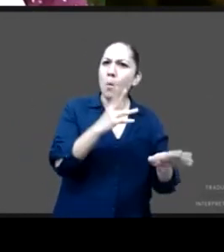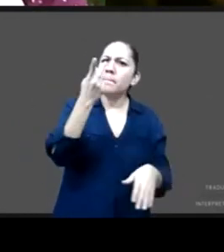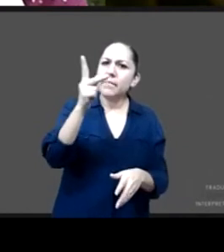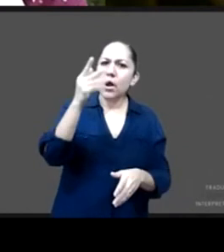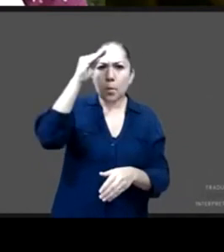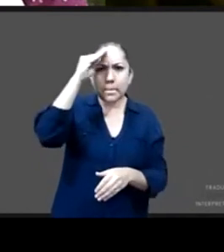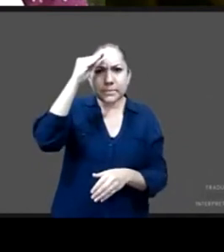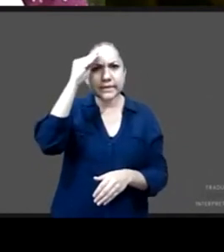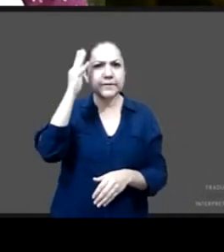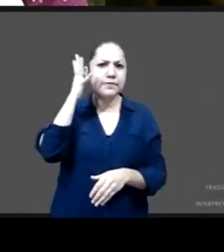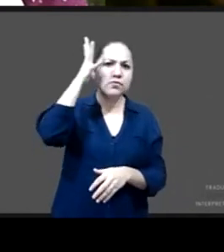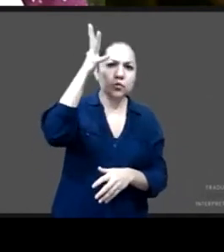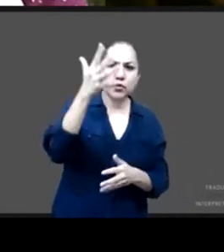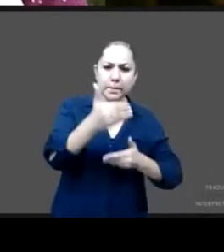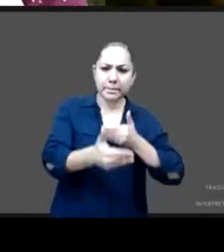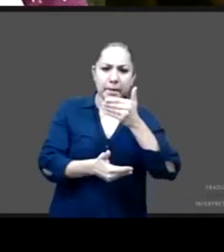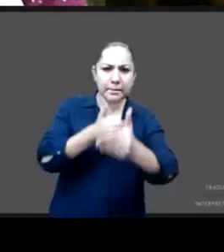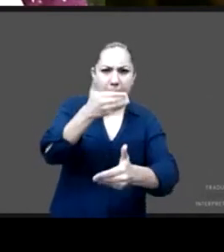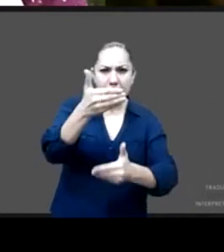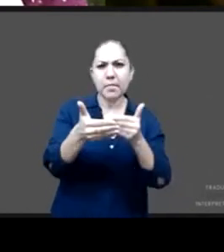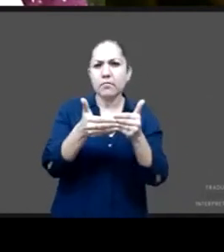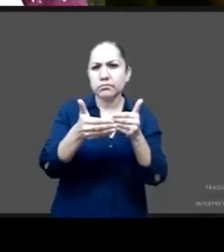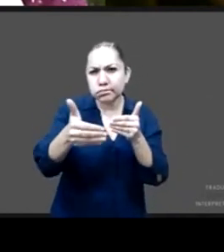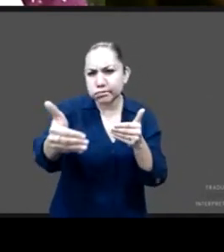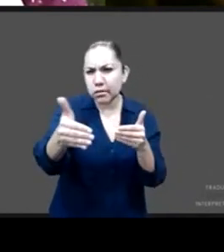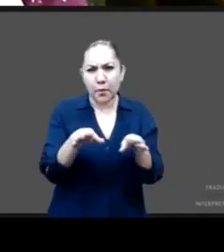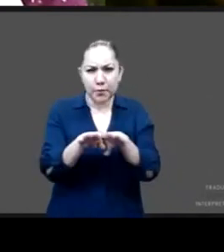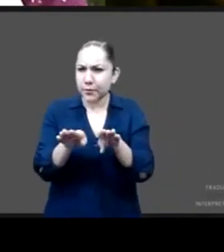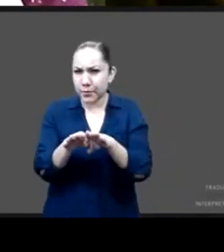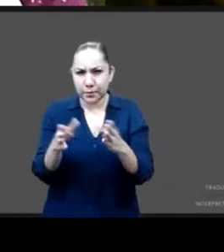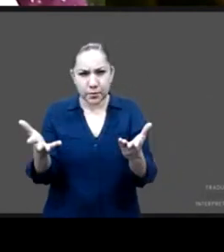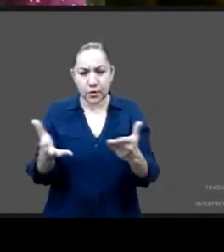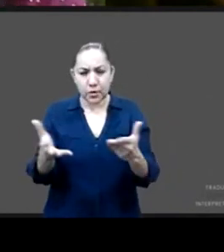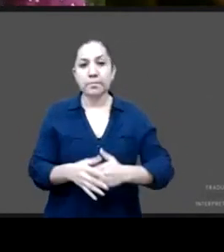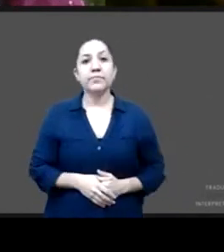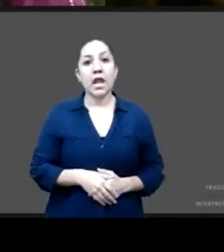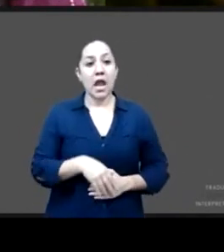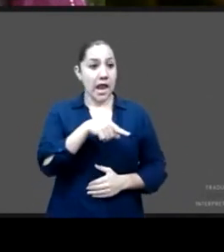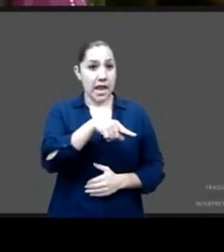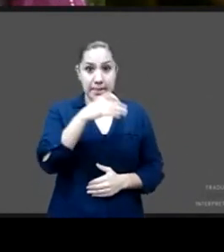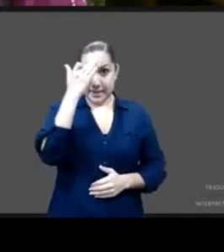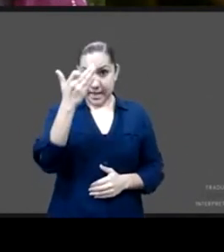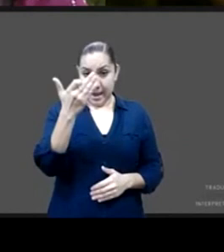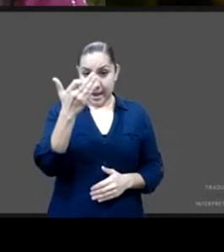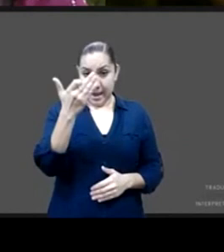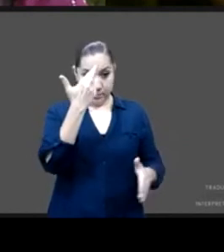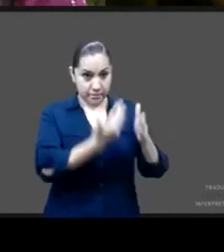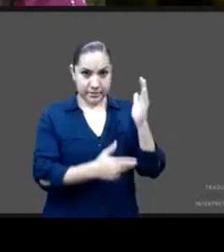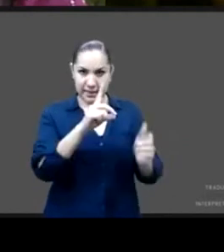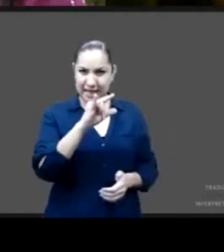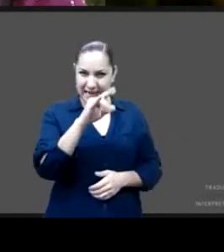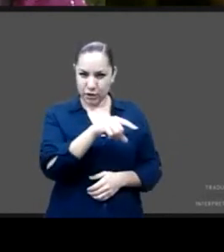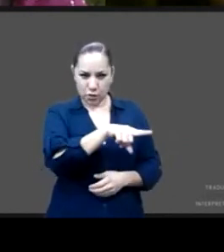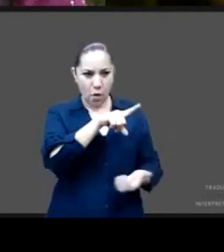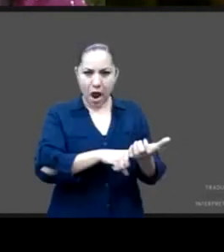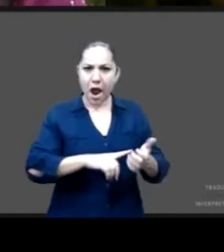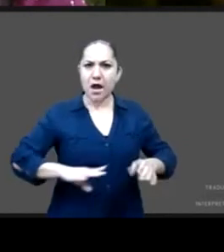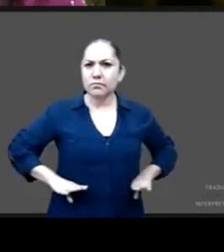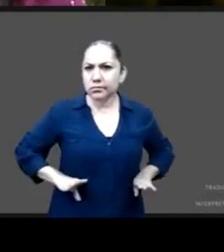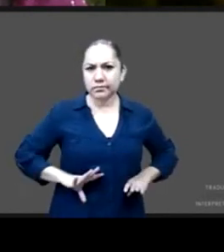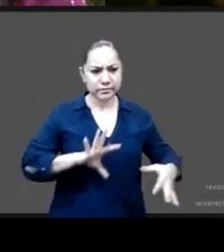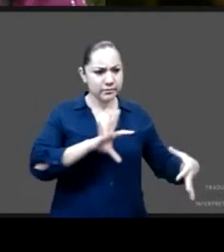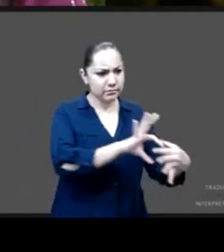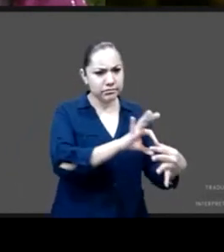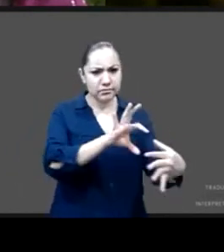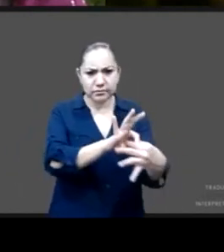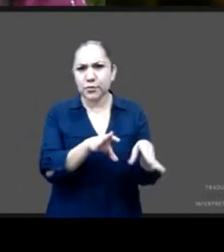en el tema de prevención secundaria y terciaria del delito? ¿qué nos pueden compartir? muy bien en desaprender